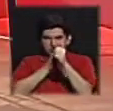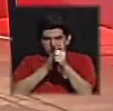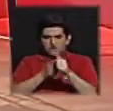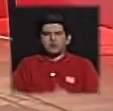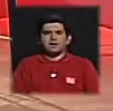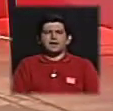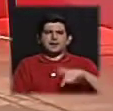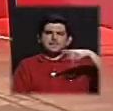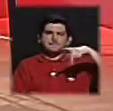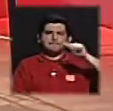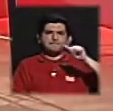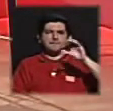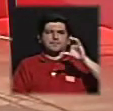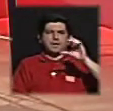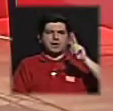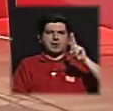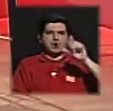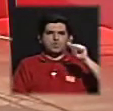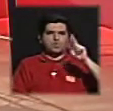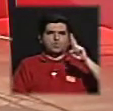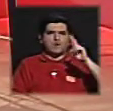Pacuarito